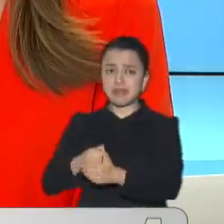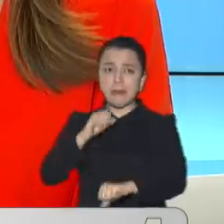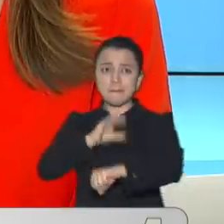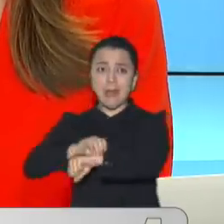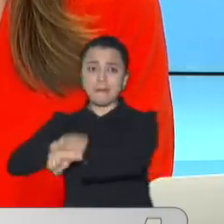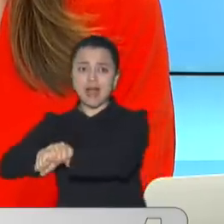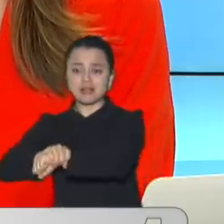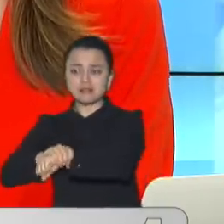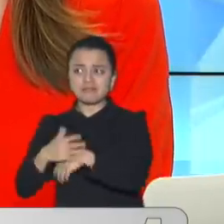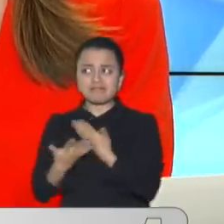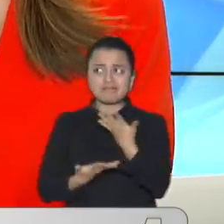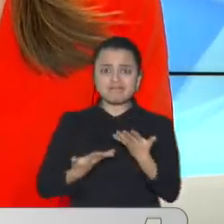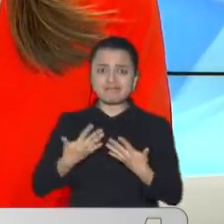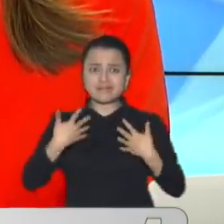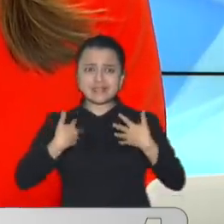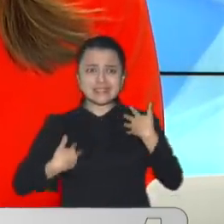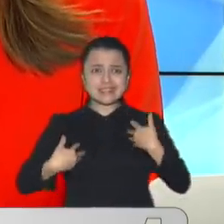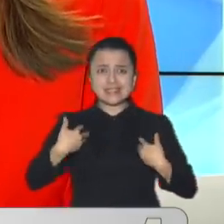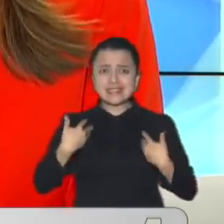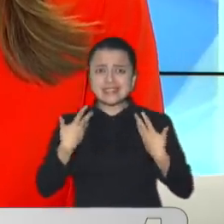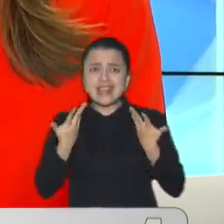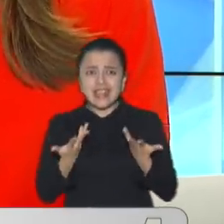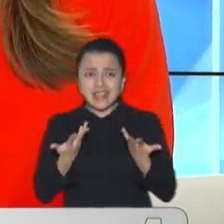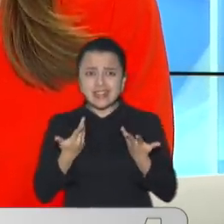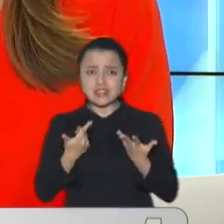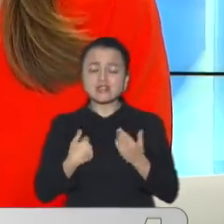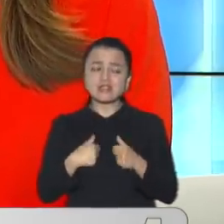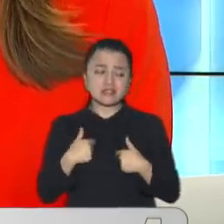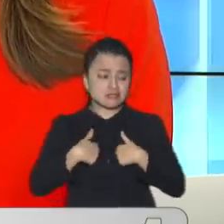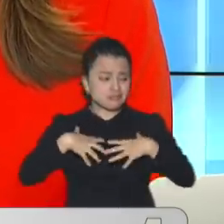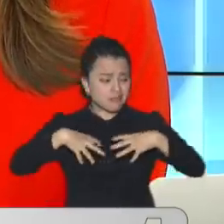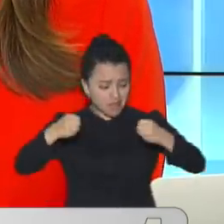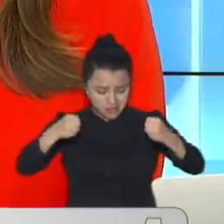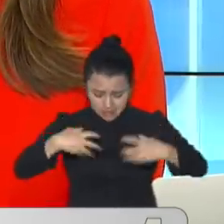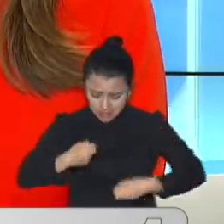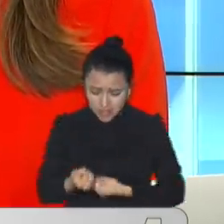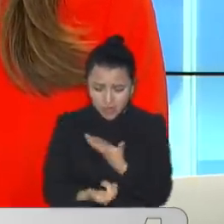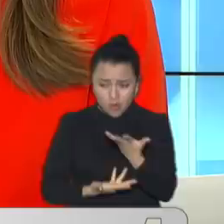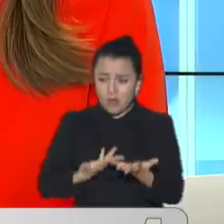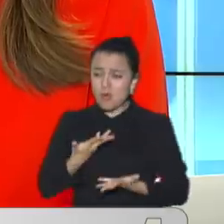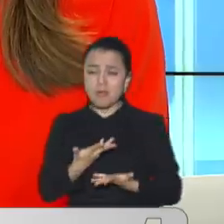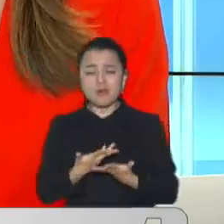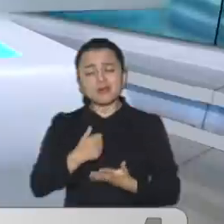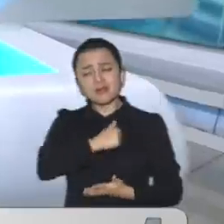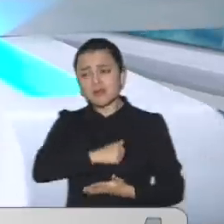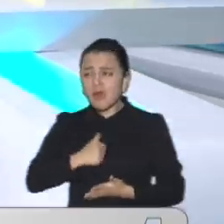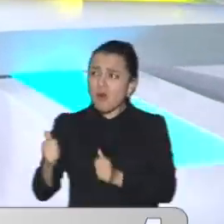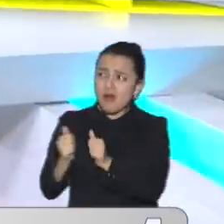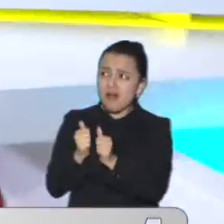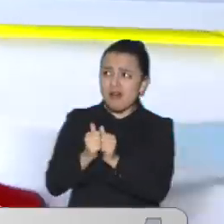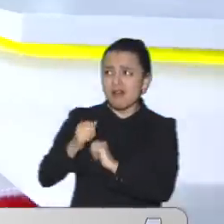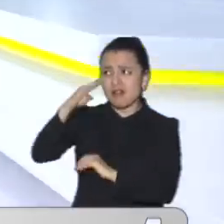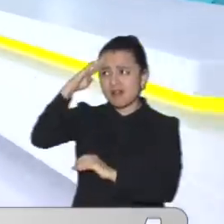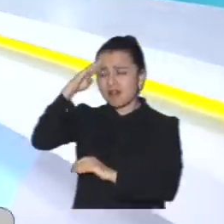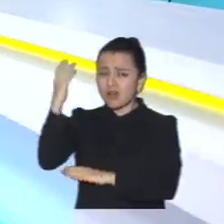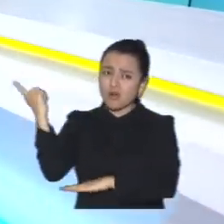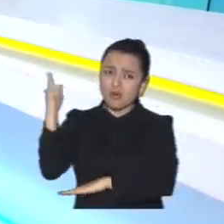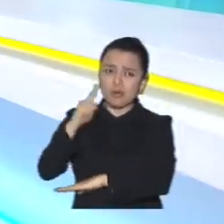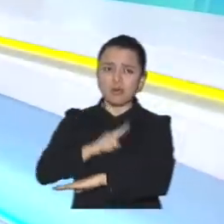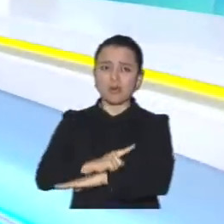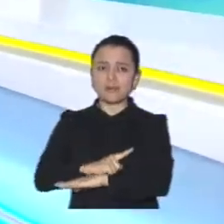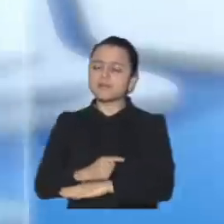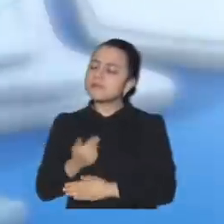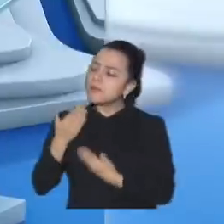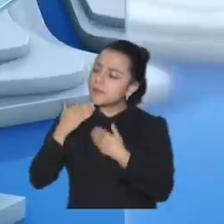capturas, las víctimas de los extorsionistas piden que la presencia de las autoridades sea permanente. Jorge, muy buenas tardes. ¿Qué dicen los